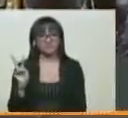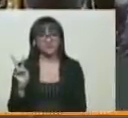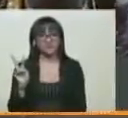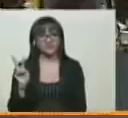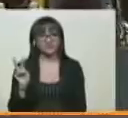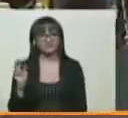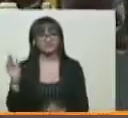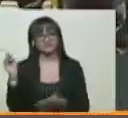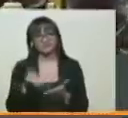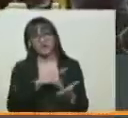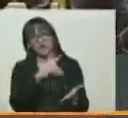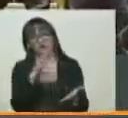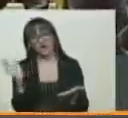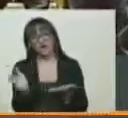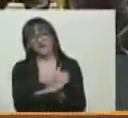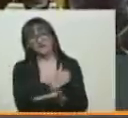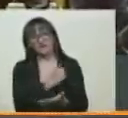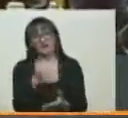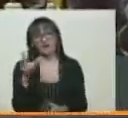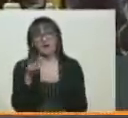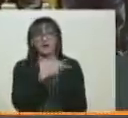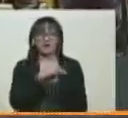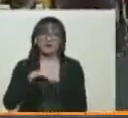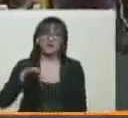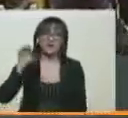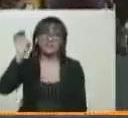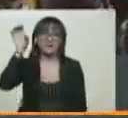a eliminar el carné de la patria.